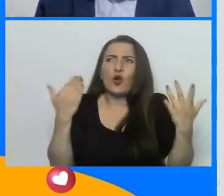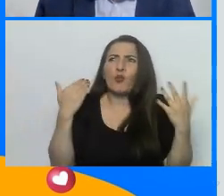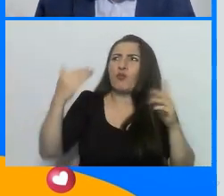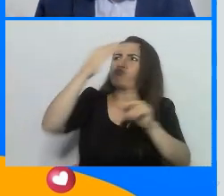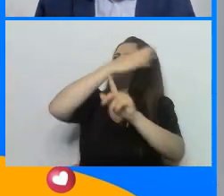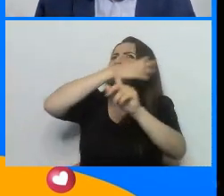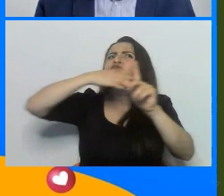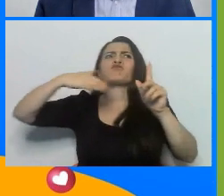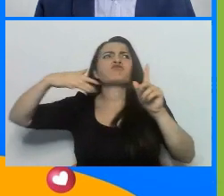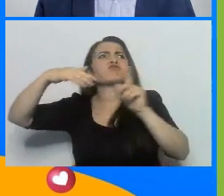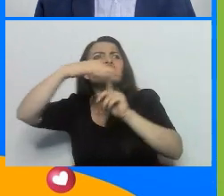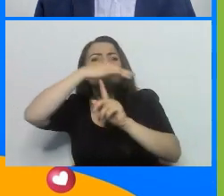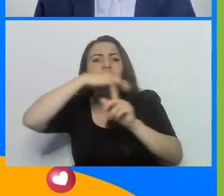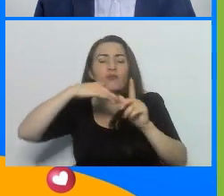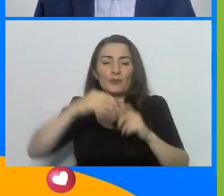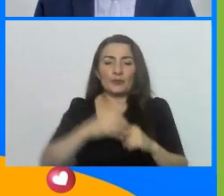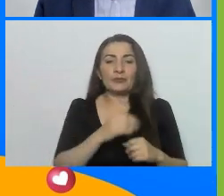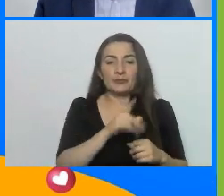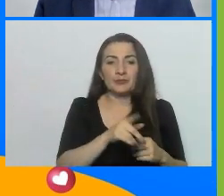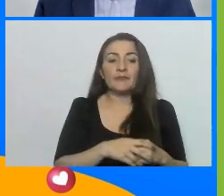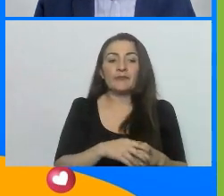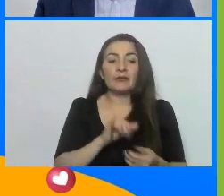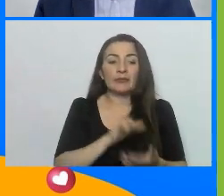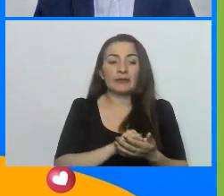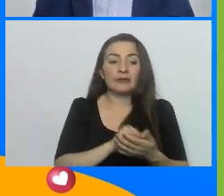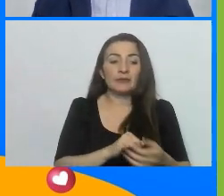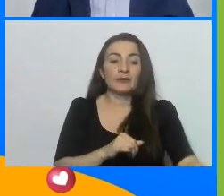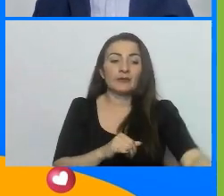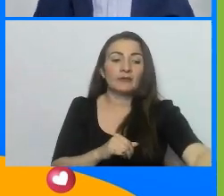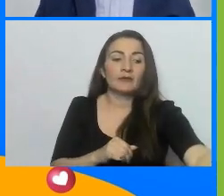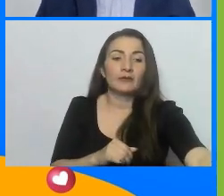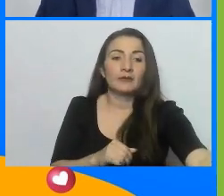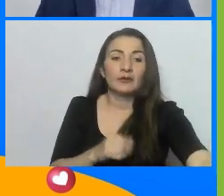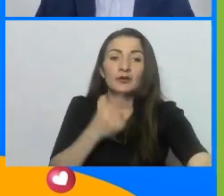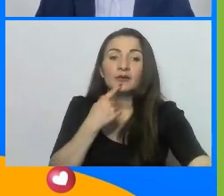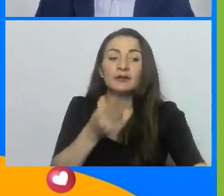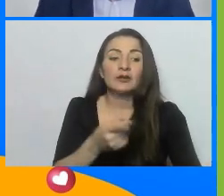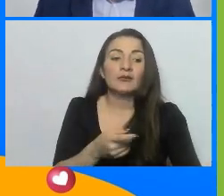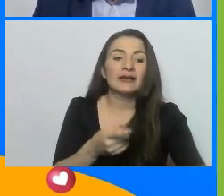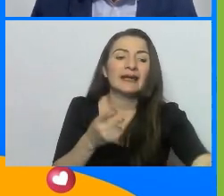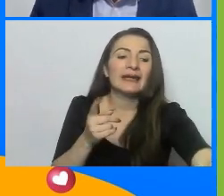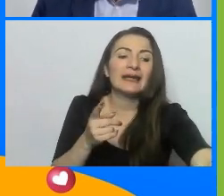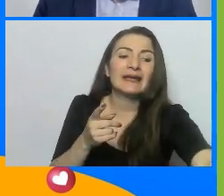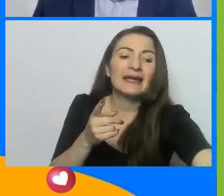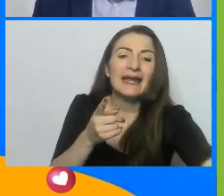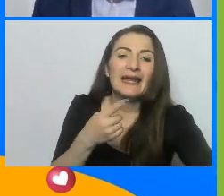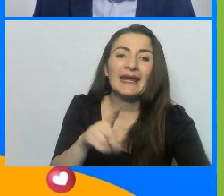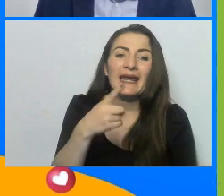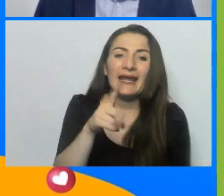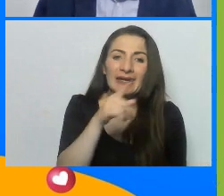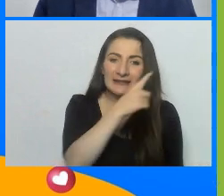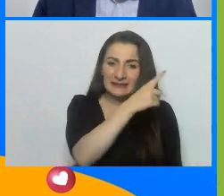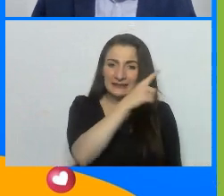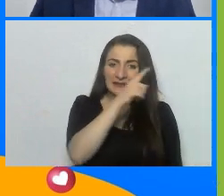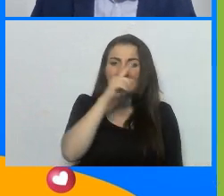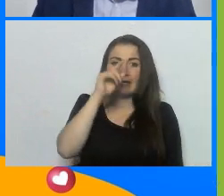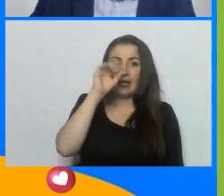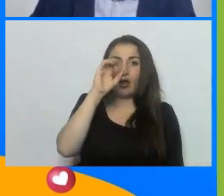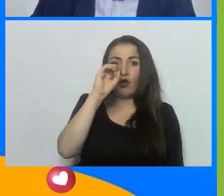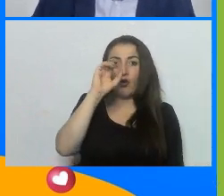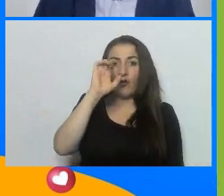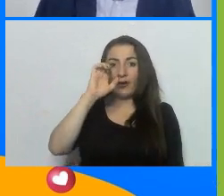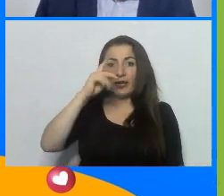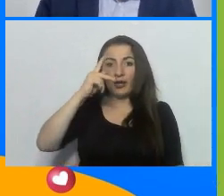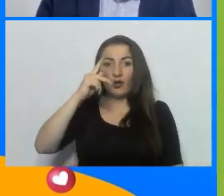alrededor. Por eso si yo les digo, fue pucha, ¿qué es ecology? ¿Sí? Esa palabra está